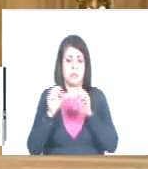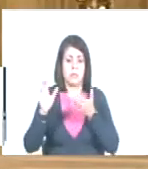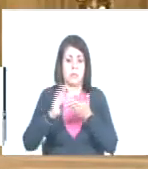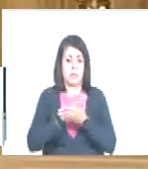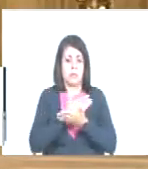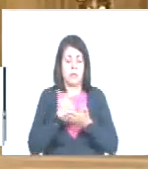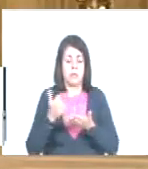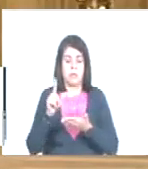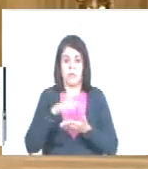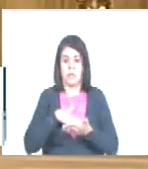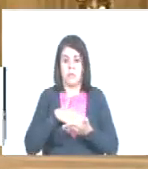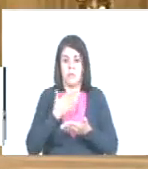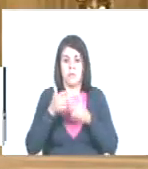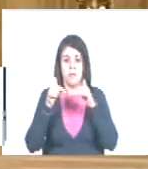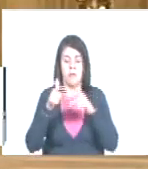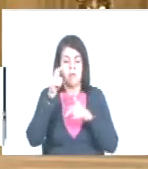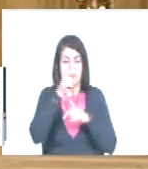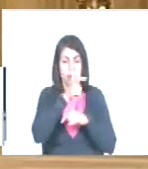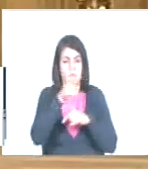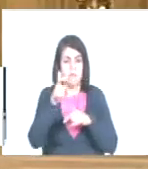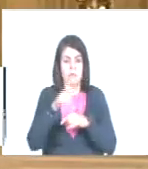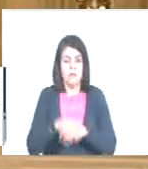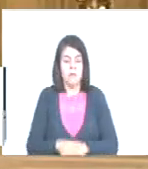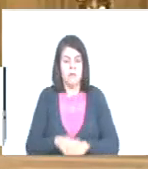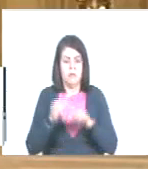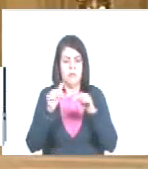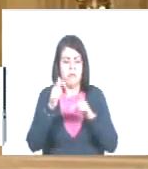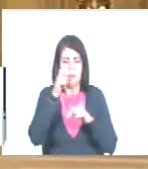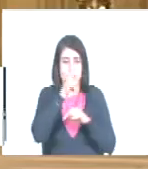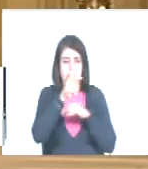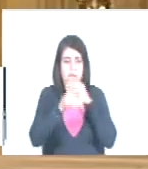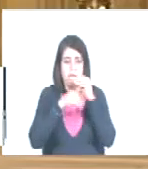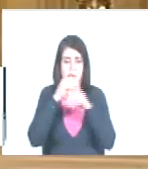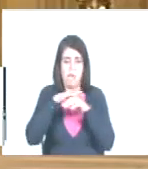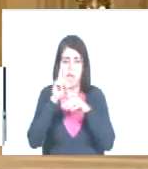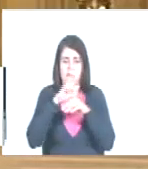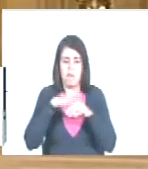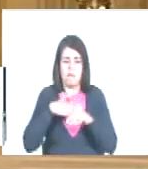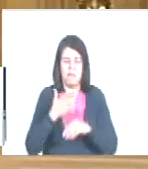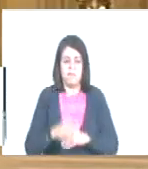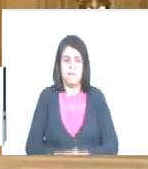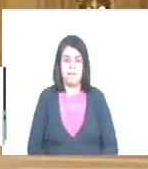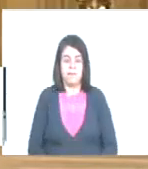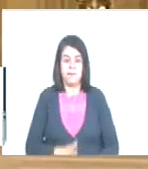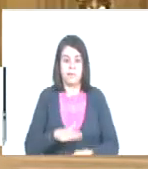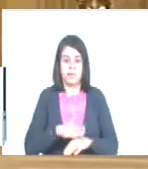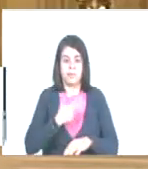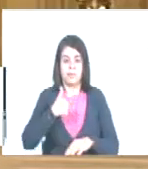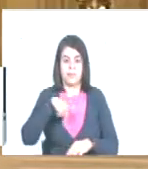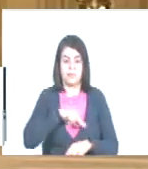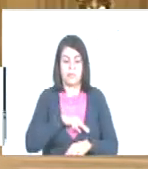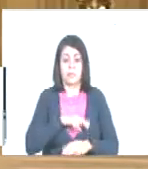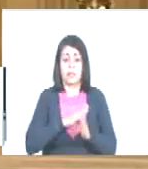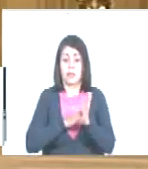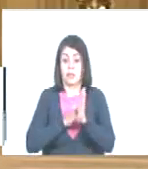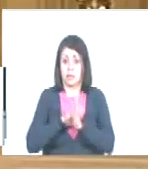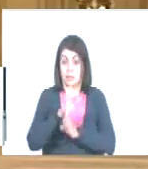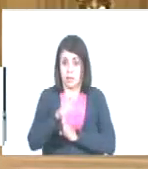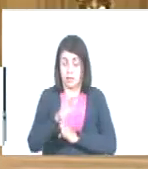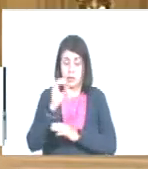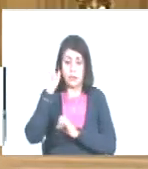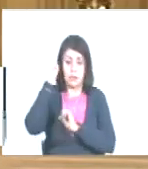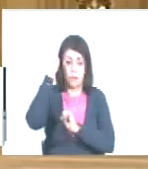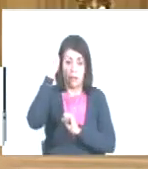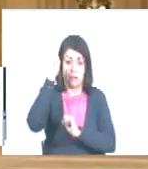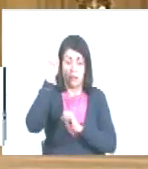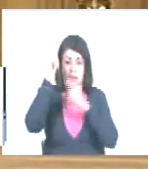quitar. No podrán con este pueblo. Con este pueblo aguerrido no van a poder, porque nosotros seguiremos